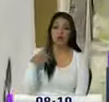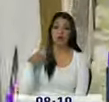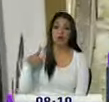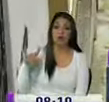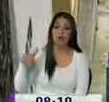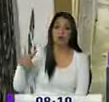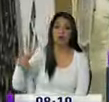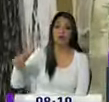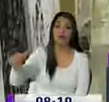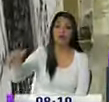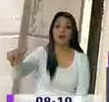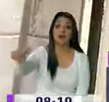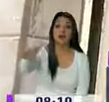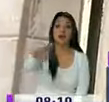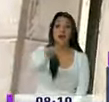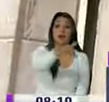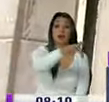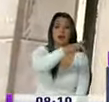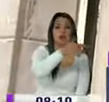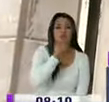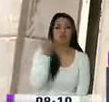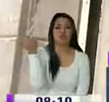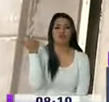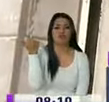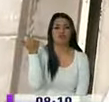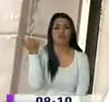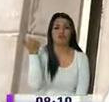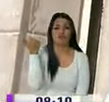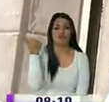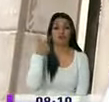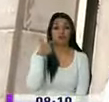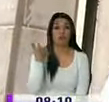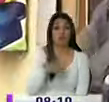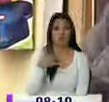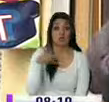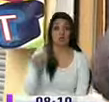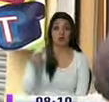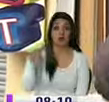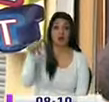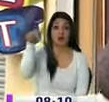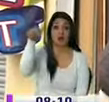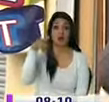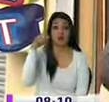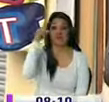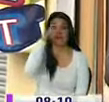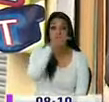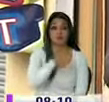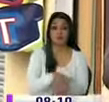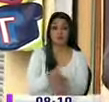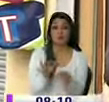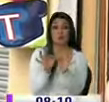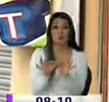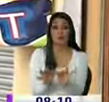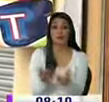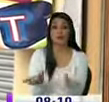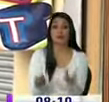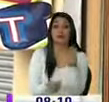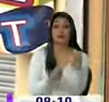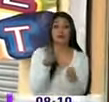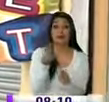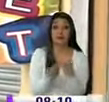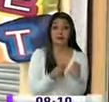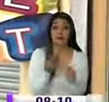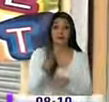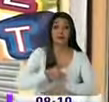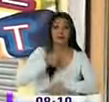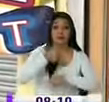cuadras antes de pasar por allí. Porque dicen rodear y no rodar, dicen no. No arreglan, pues. ¿Qué se puede hacer? No vienen